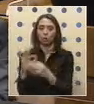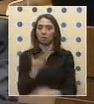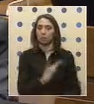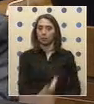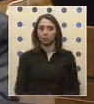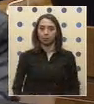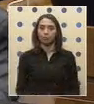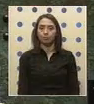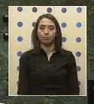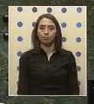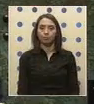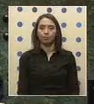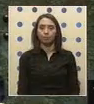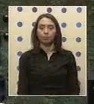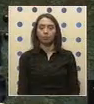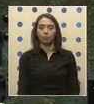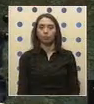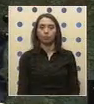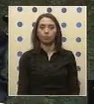presidente.